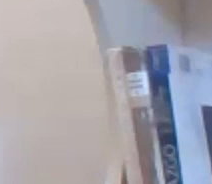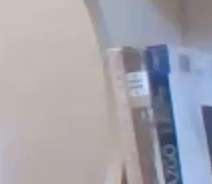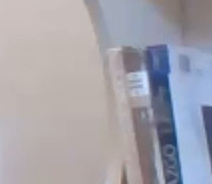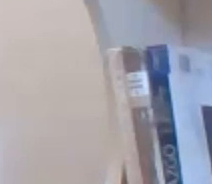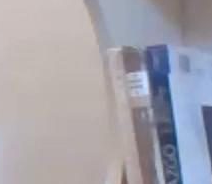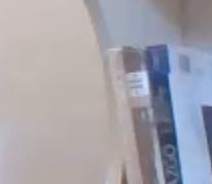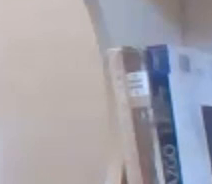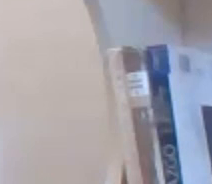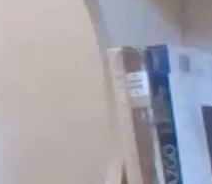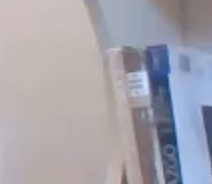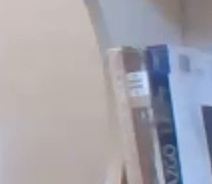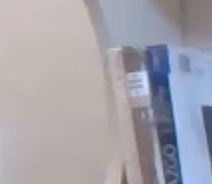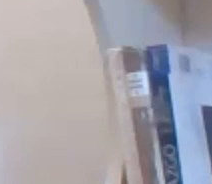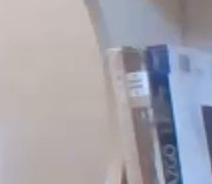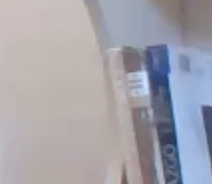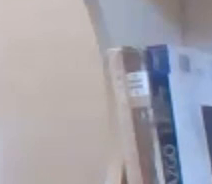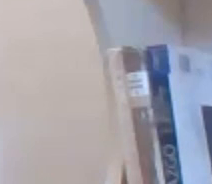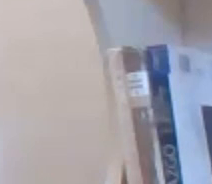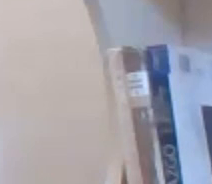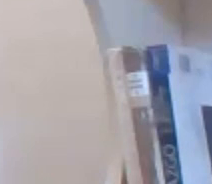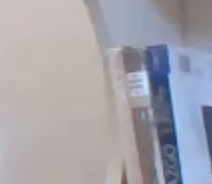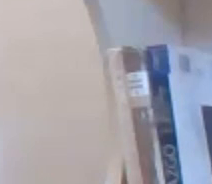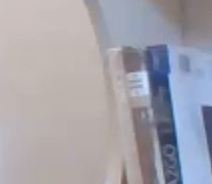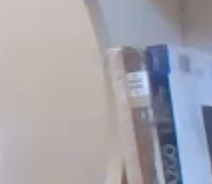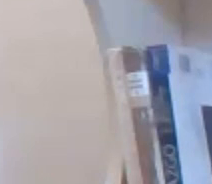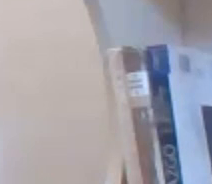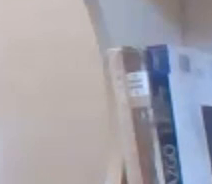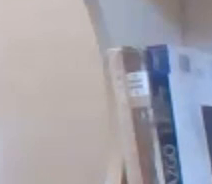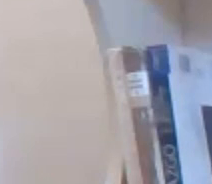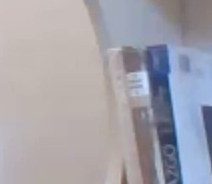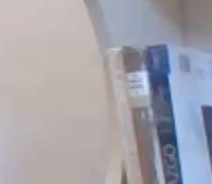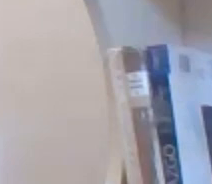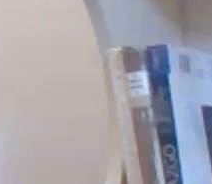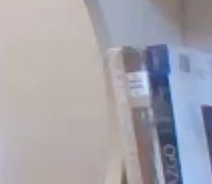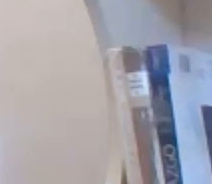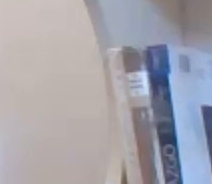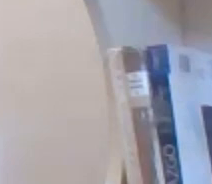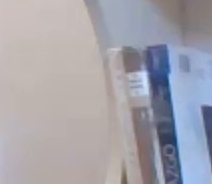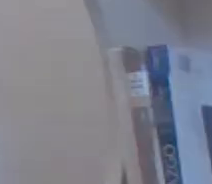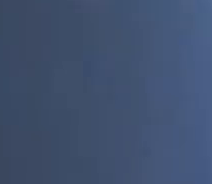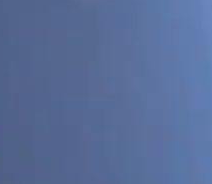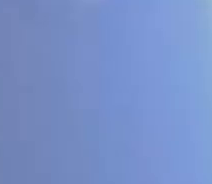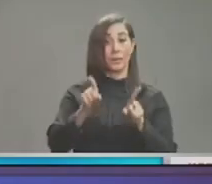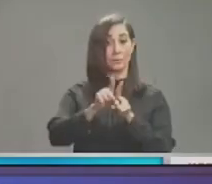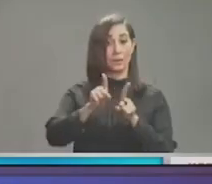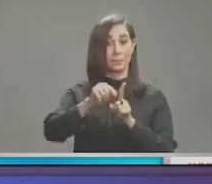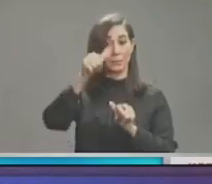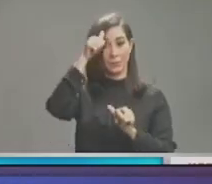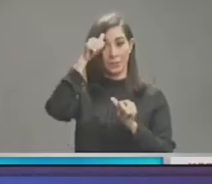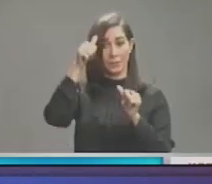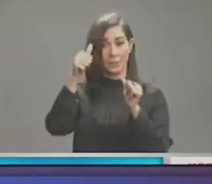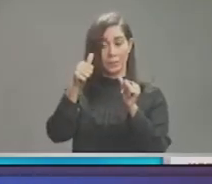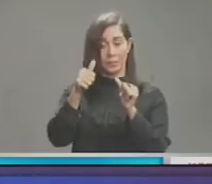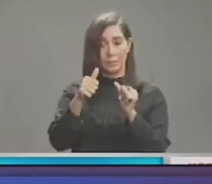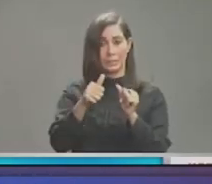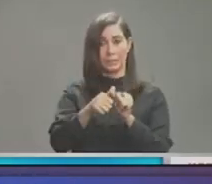ámbito nacional, y es que se registran 3.614 casos de coronavirus y